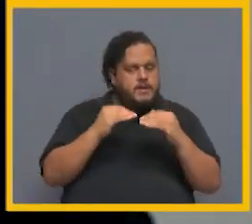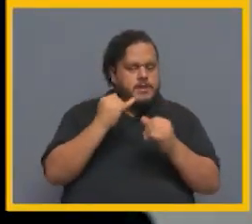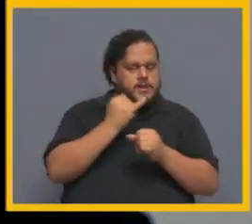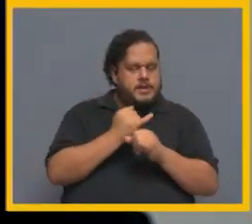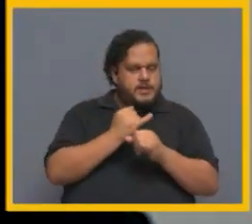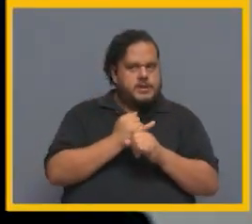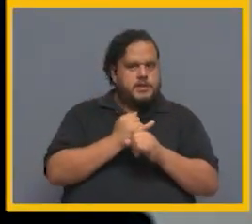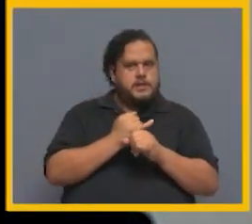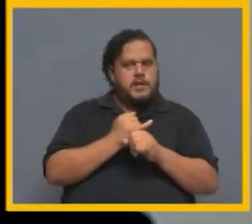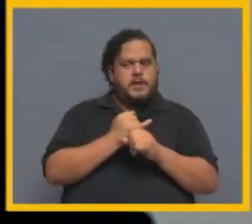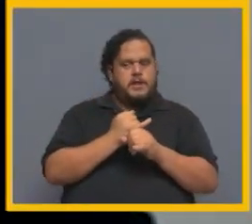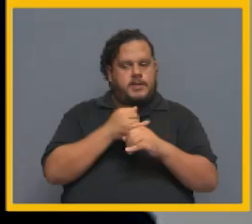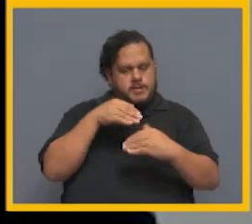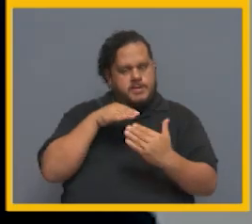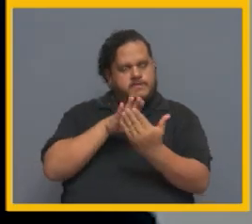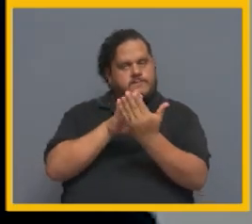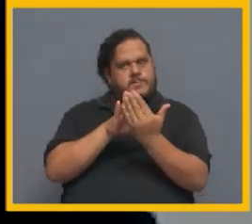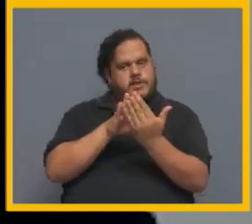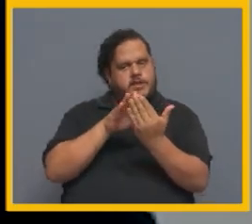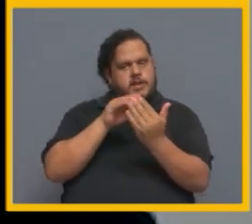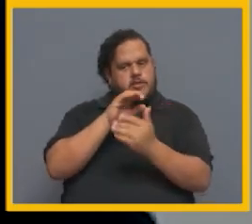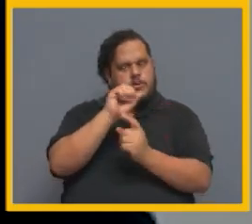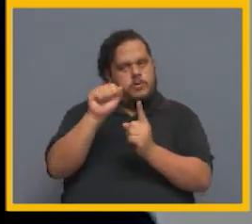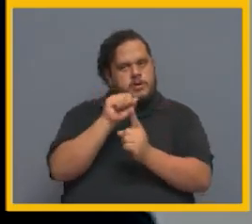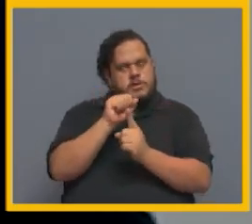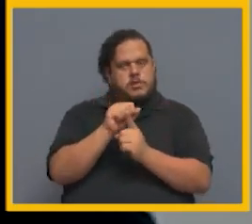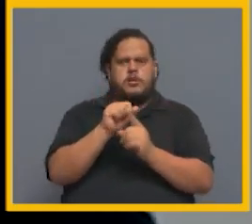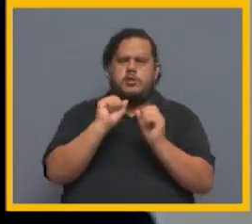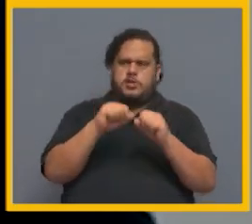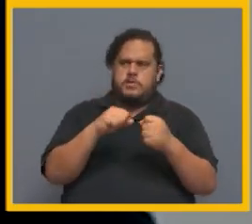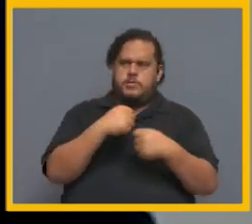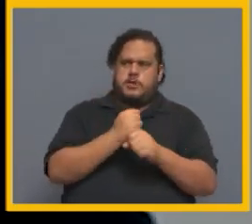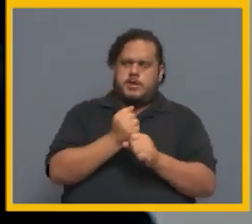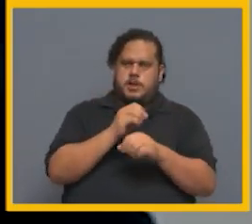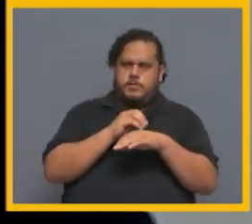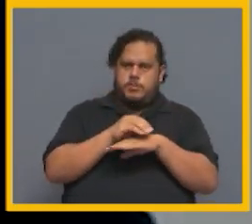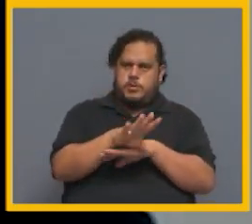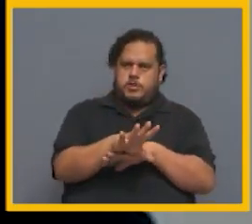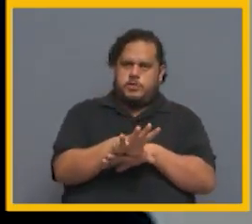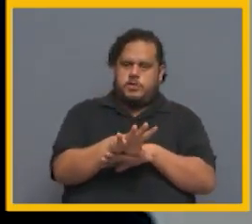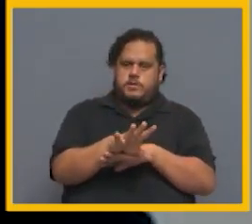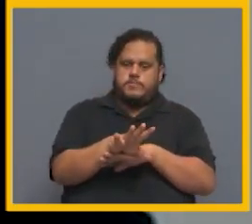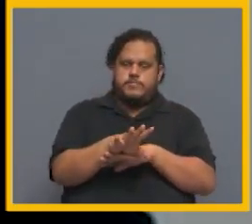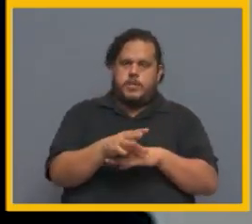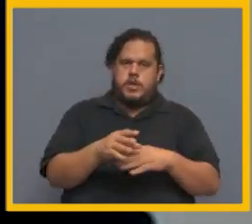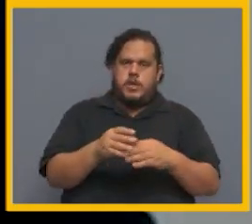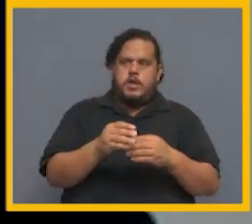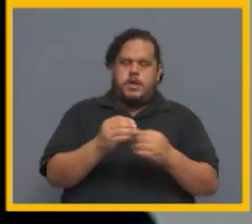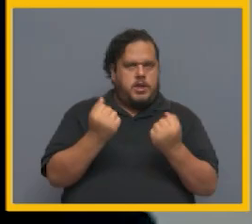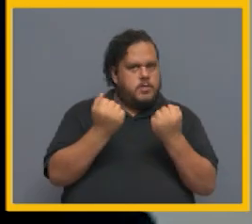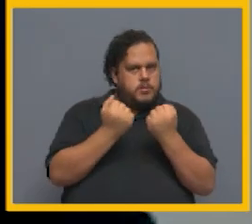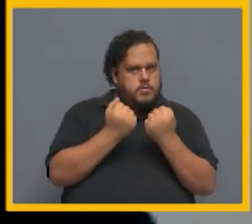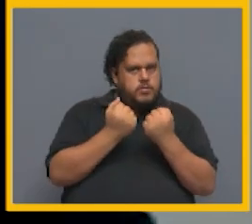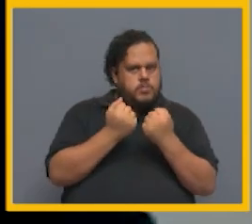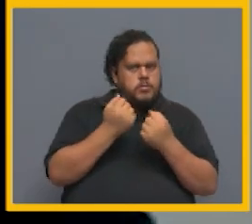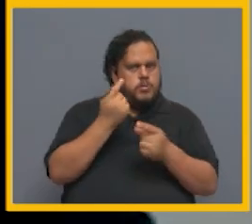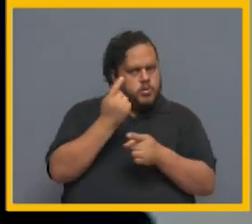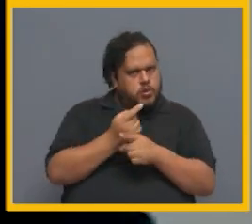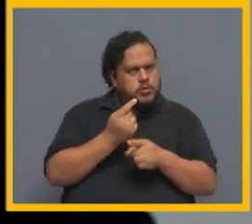que están al frente de esto, se han podido hacer proyecciones muy, muy concretas, ¿no? Muy